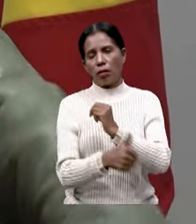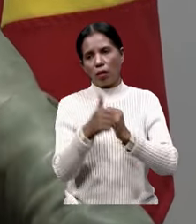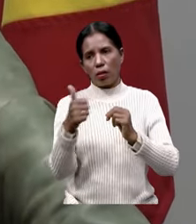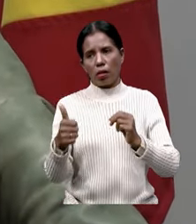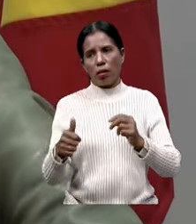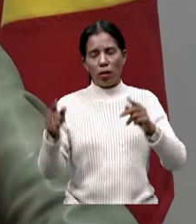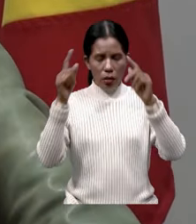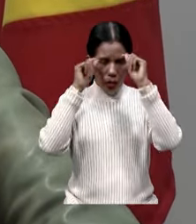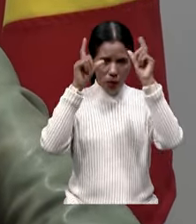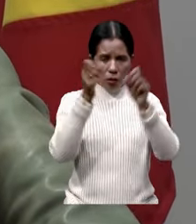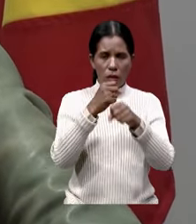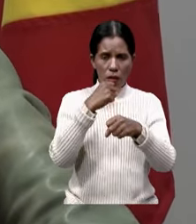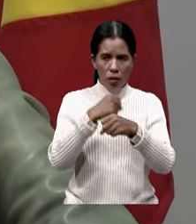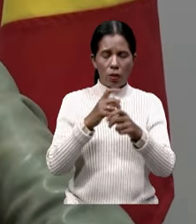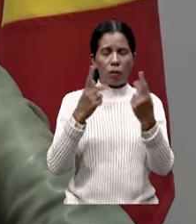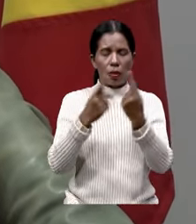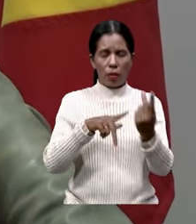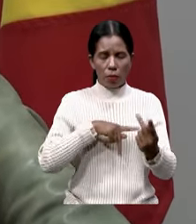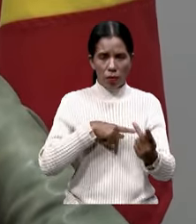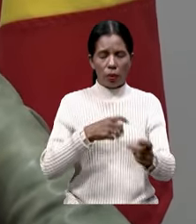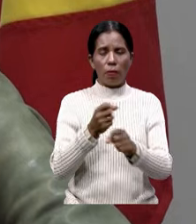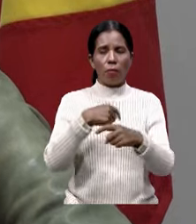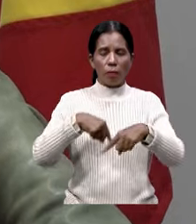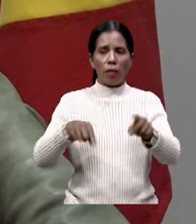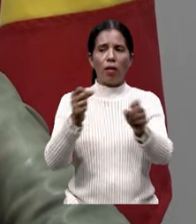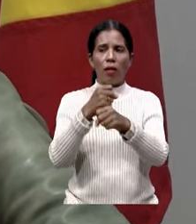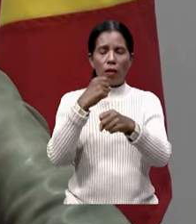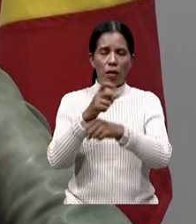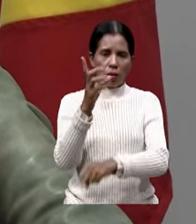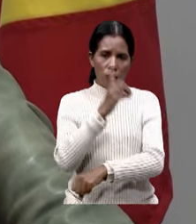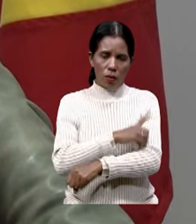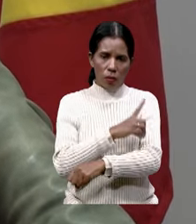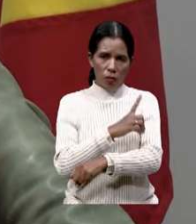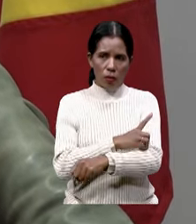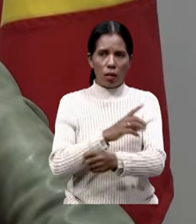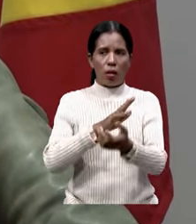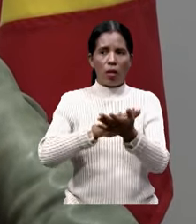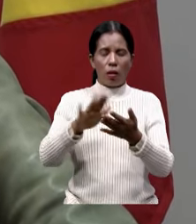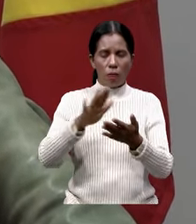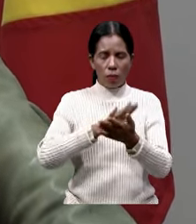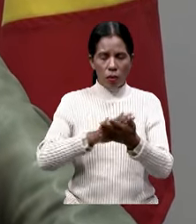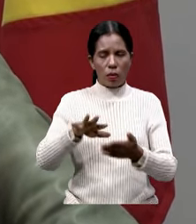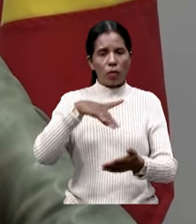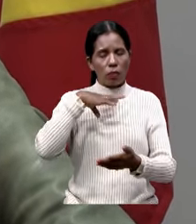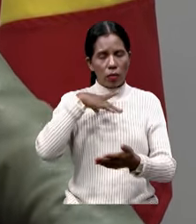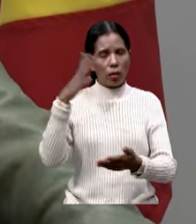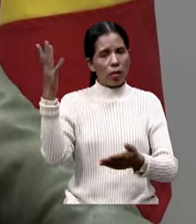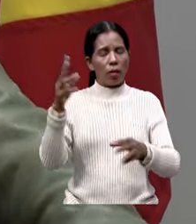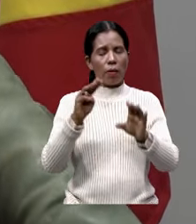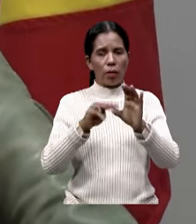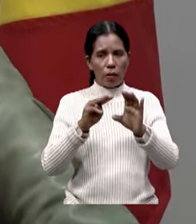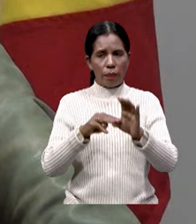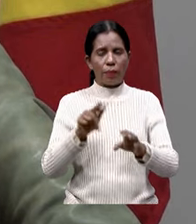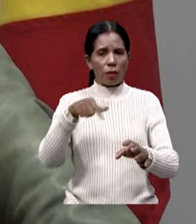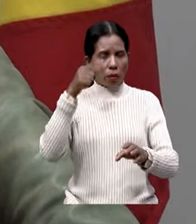moro en el halo ne, compañía privada ida bajar los loron, halo saneamiento y el mercado ne. Ne me